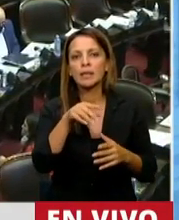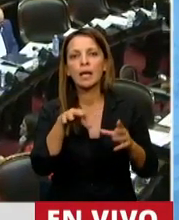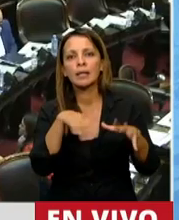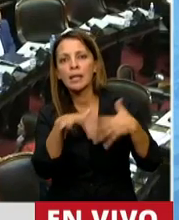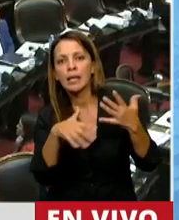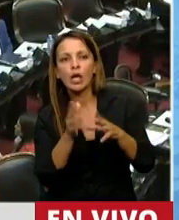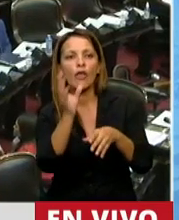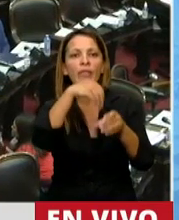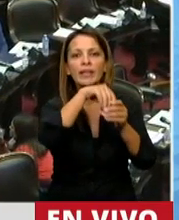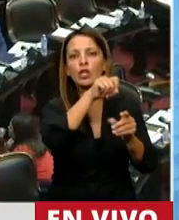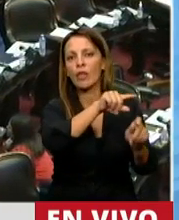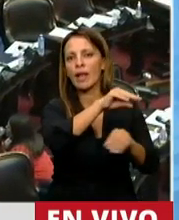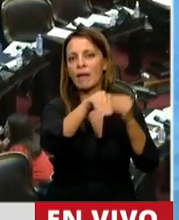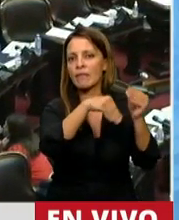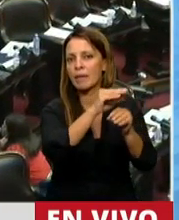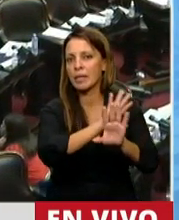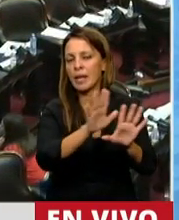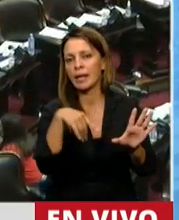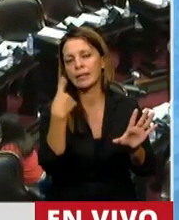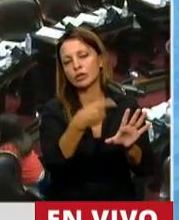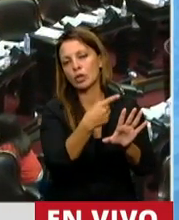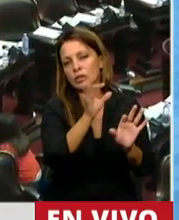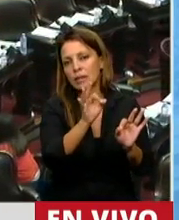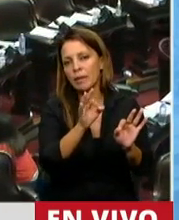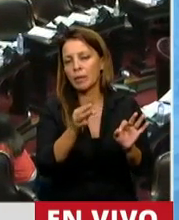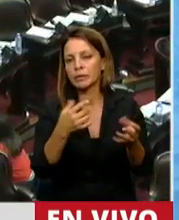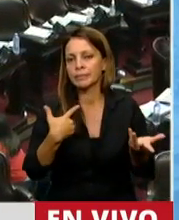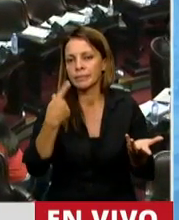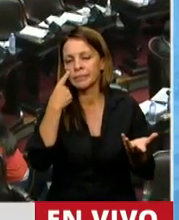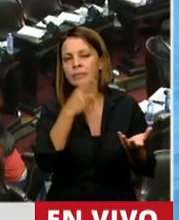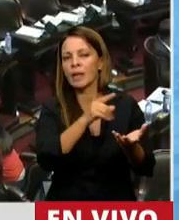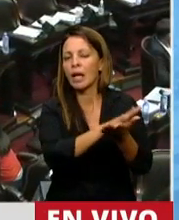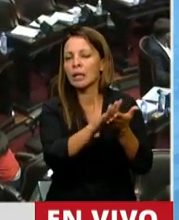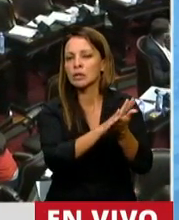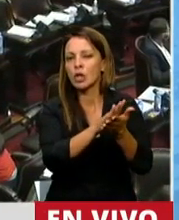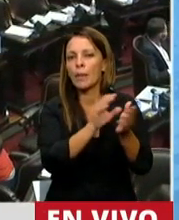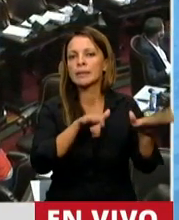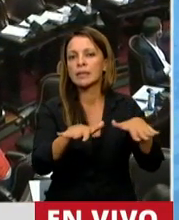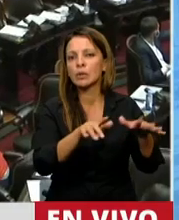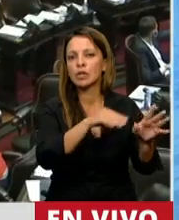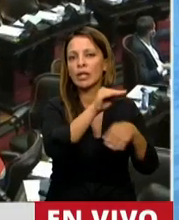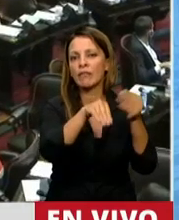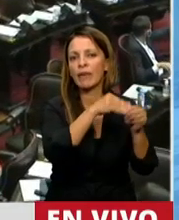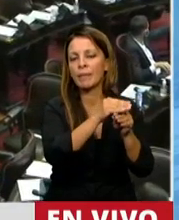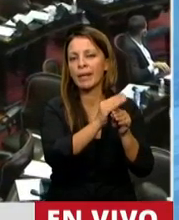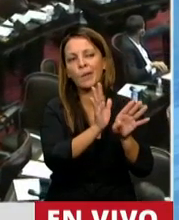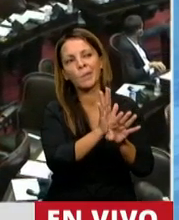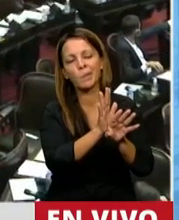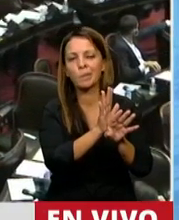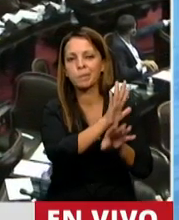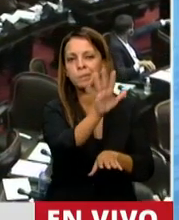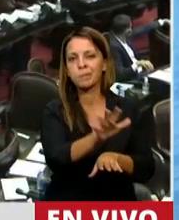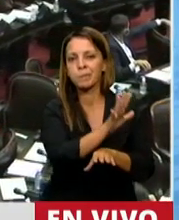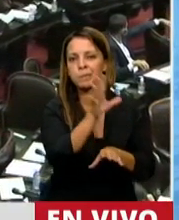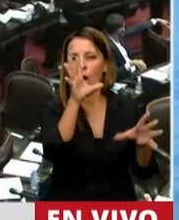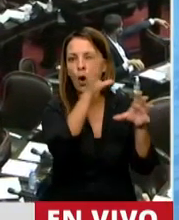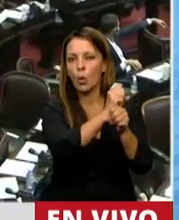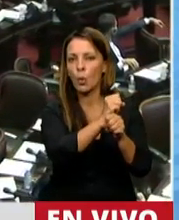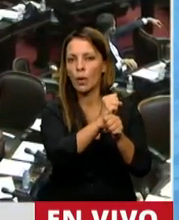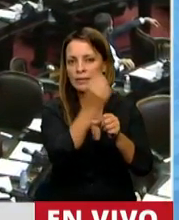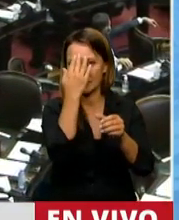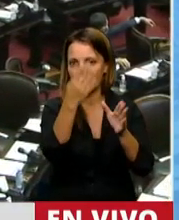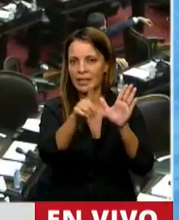esa familia que nos ha tenido acostumbrados a resolver sus situaciones familiares de maneras poco claras frente a la ley. Me